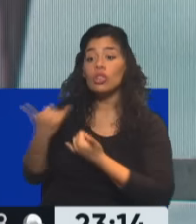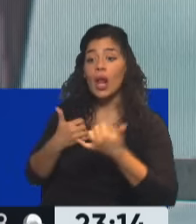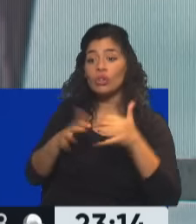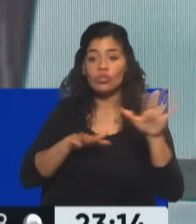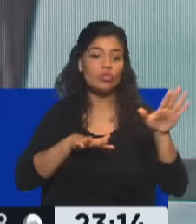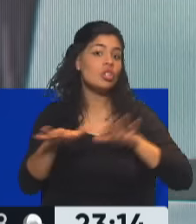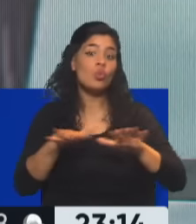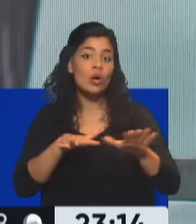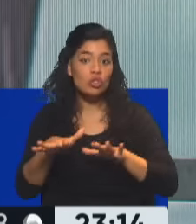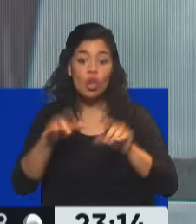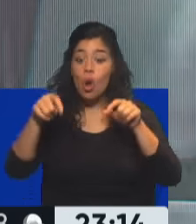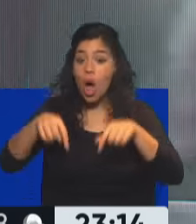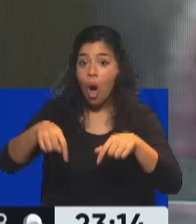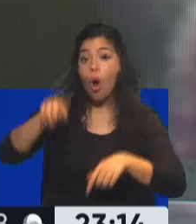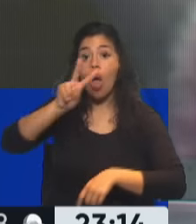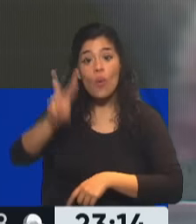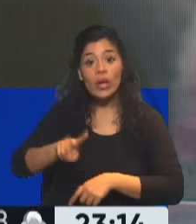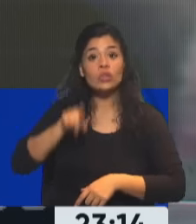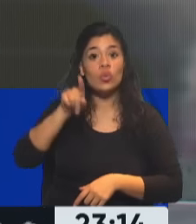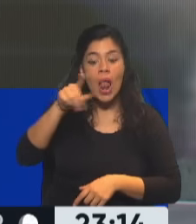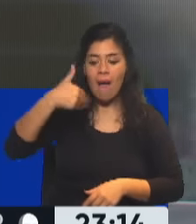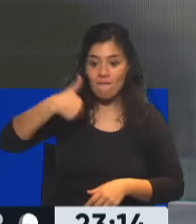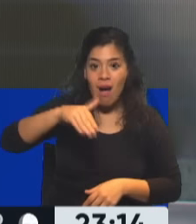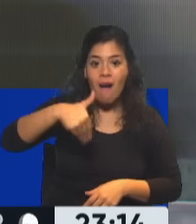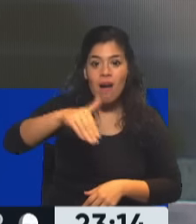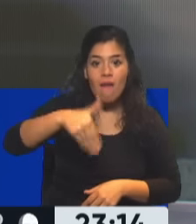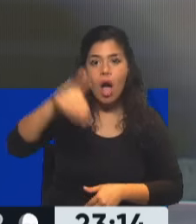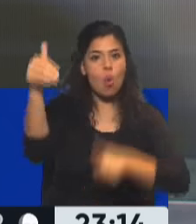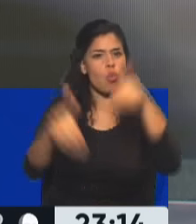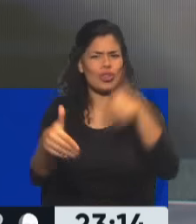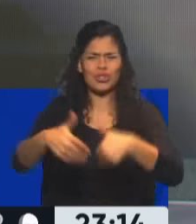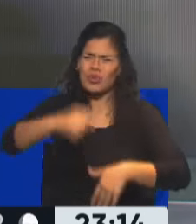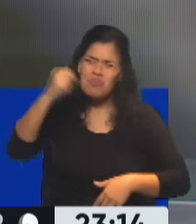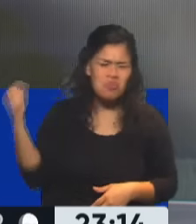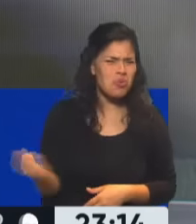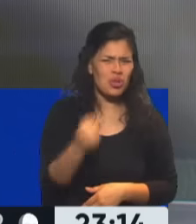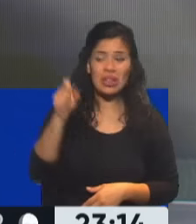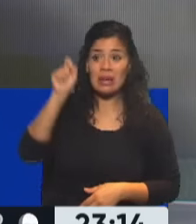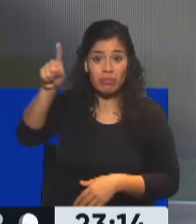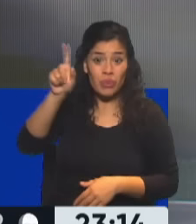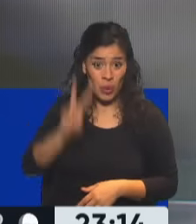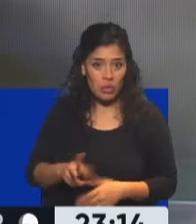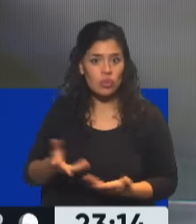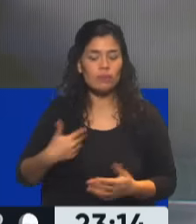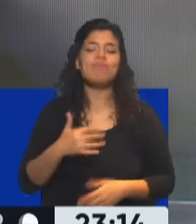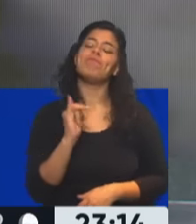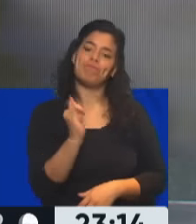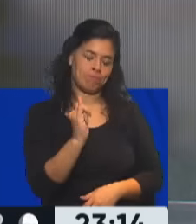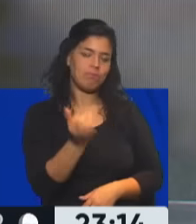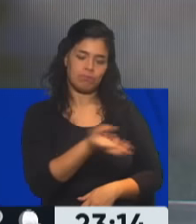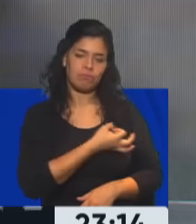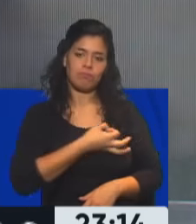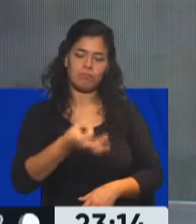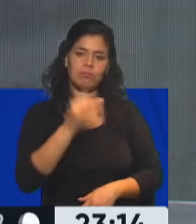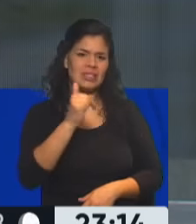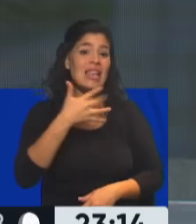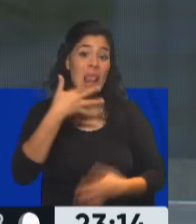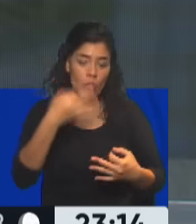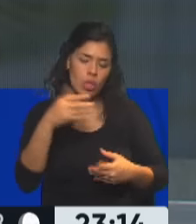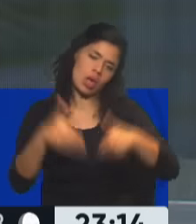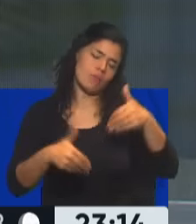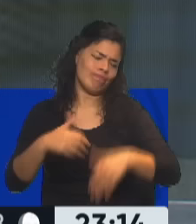a muy pocas horas de una elección crucial allí en Venezuela? Exactamente, Pablo, como lo mencionás, es crucial porque